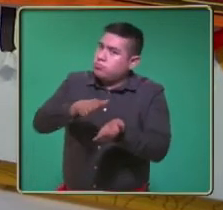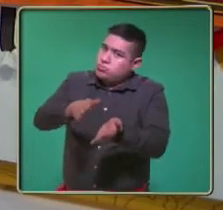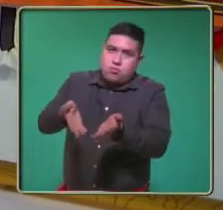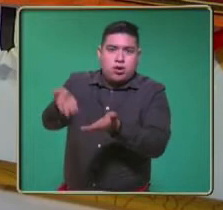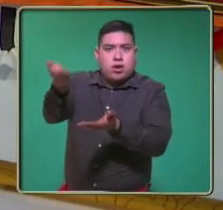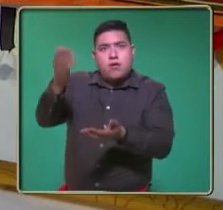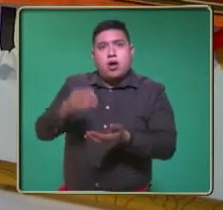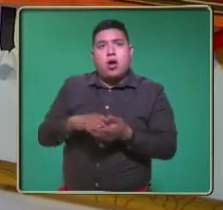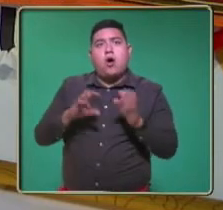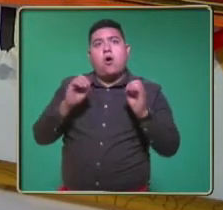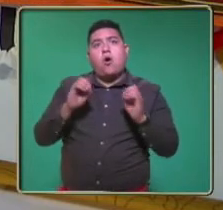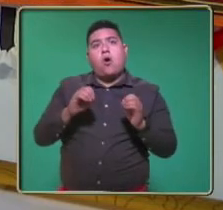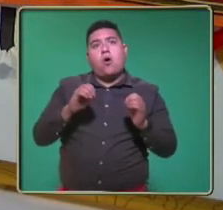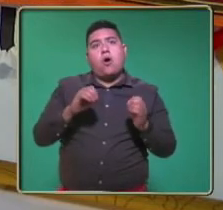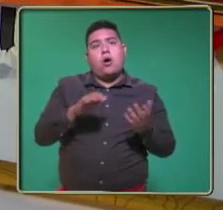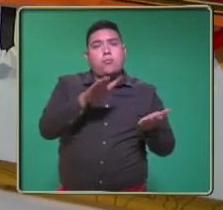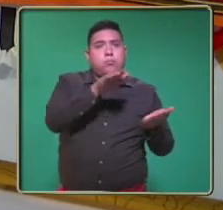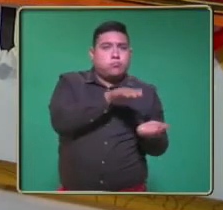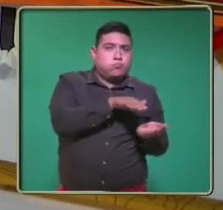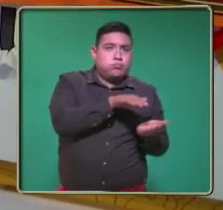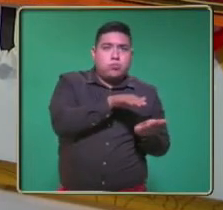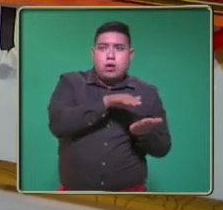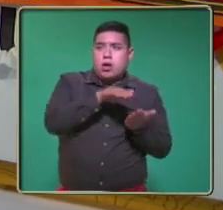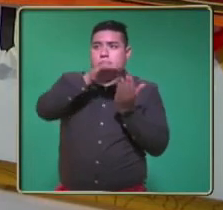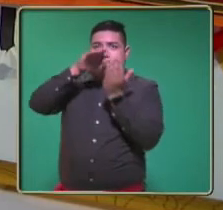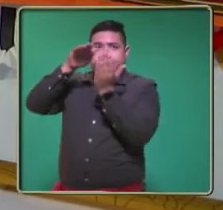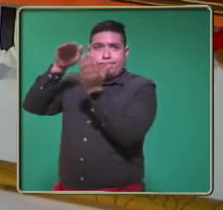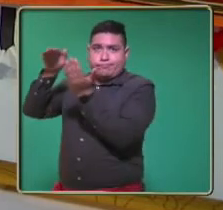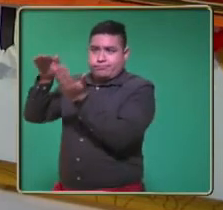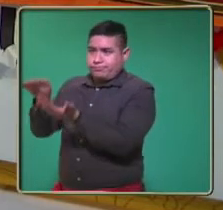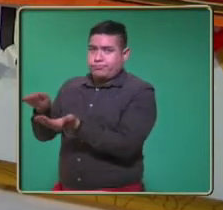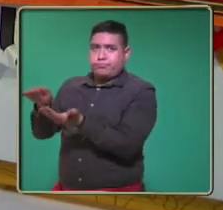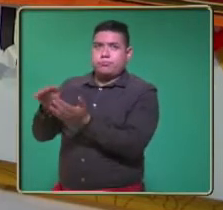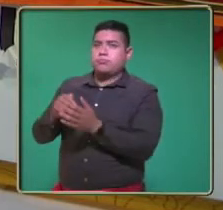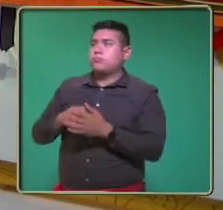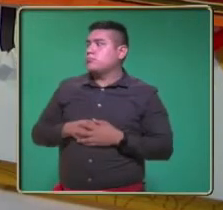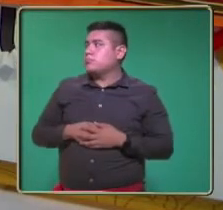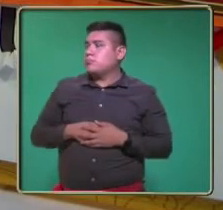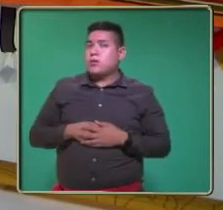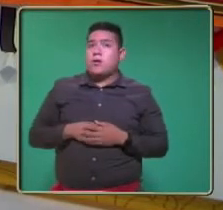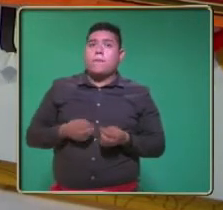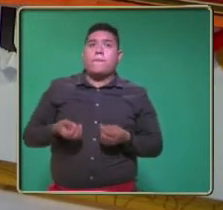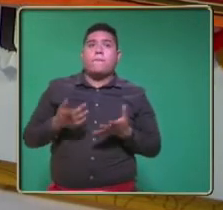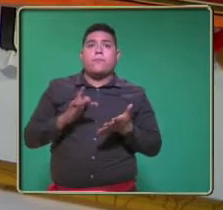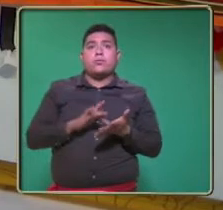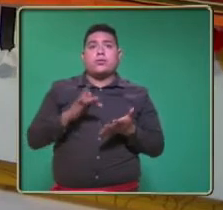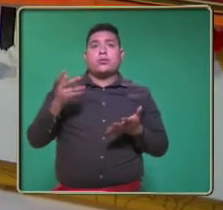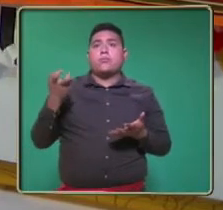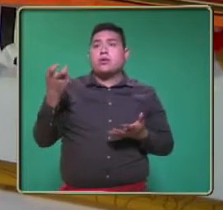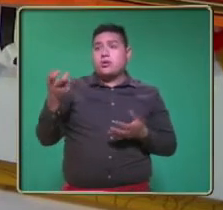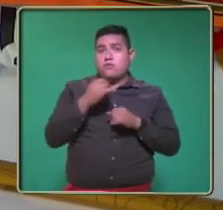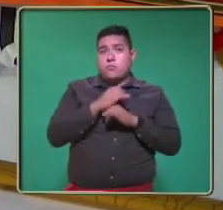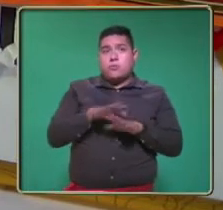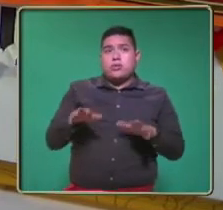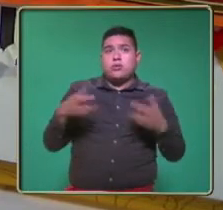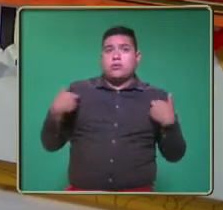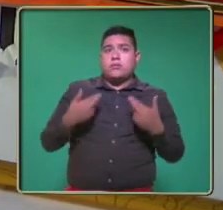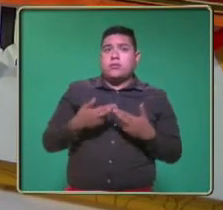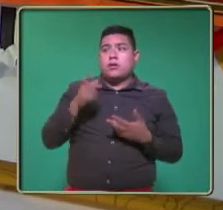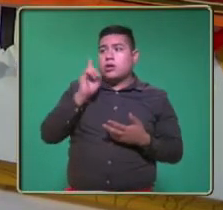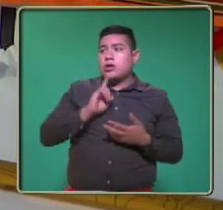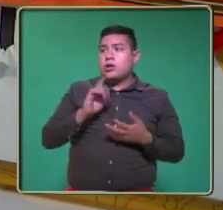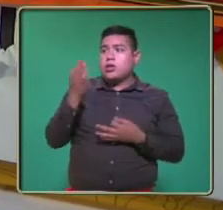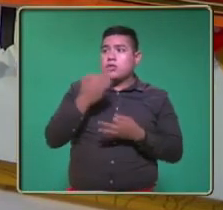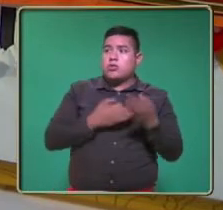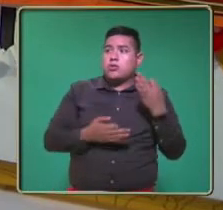bien trasladarlo de una unidad a otra unidad. Bueno, pues muchísimas gracias por ese dato, maestra, que yo creo que a todo